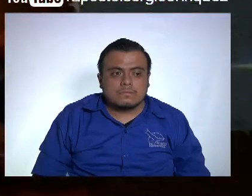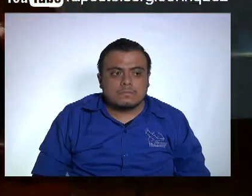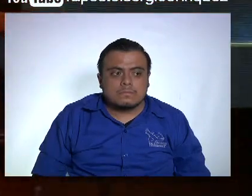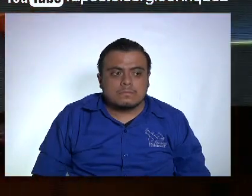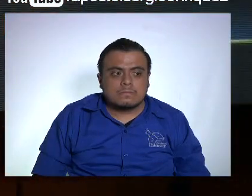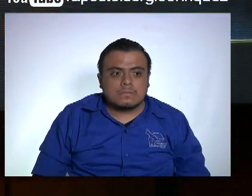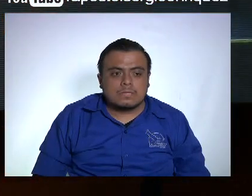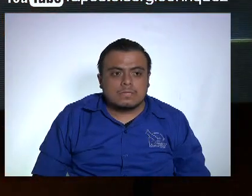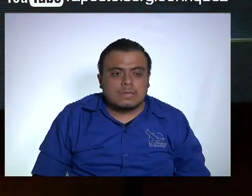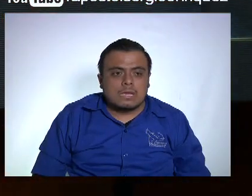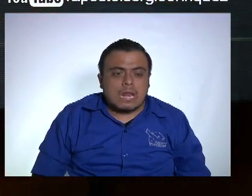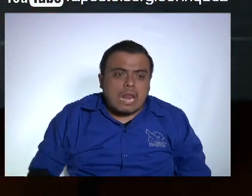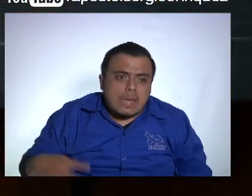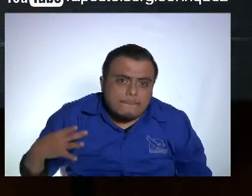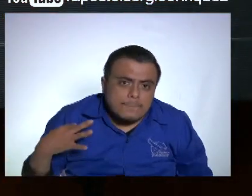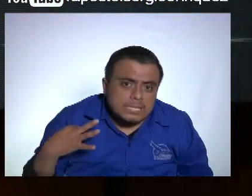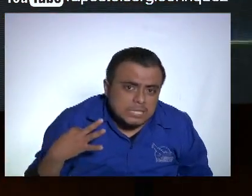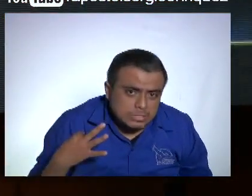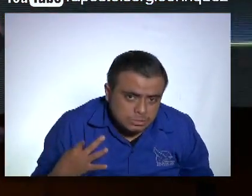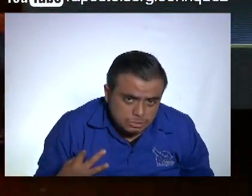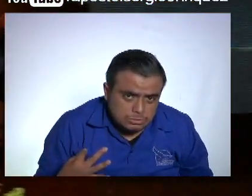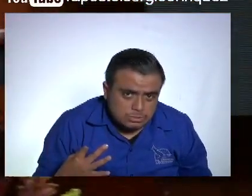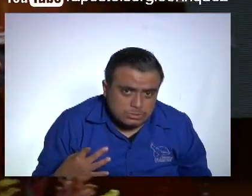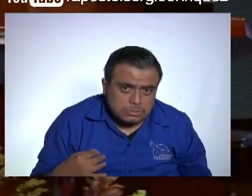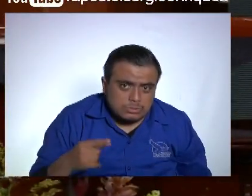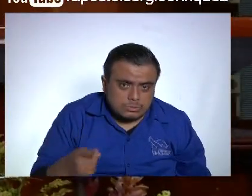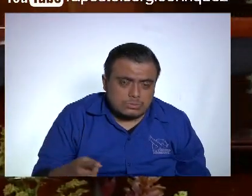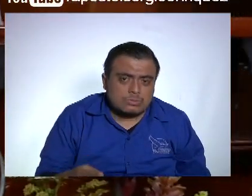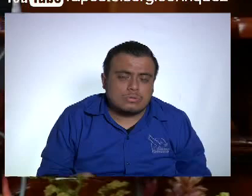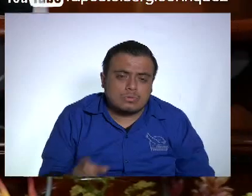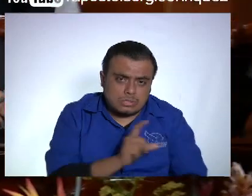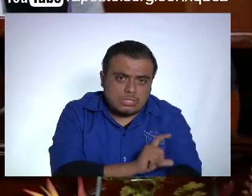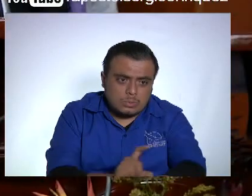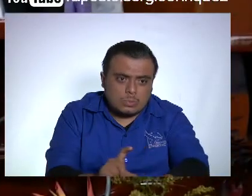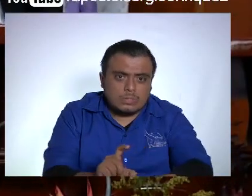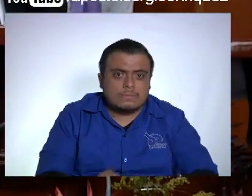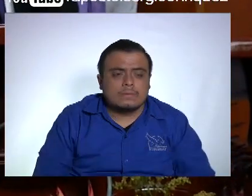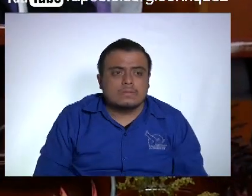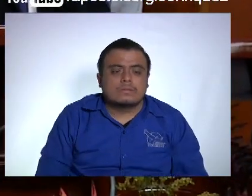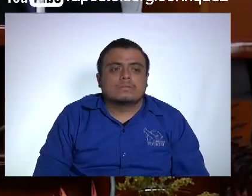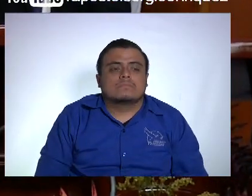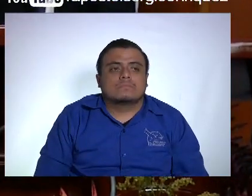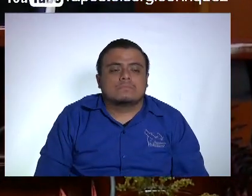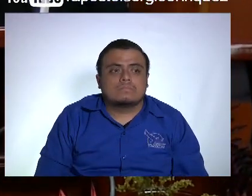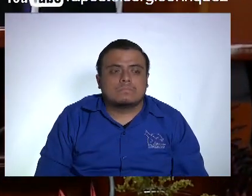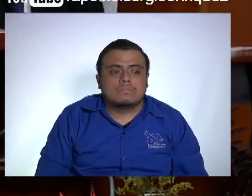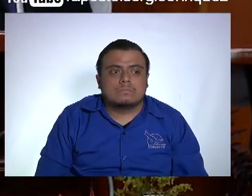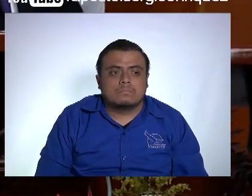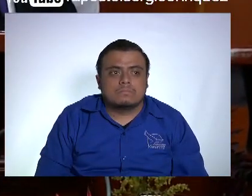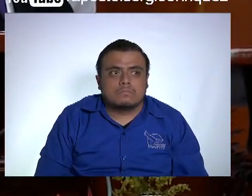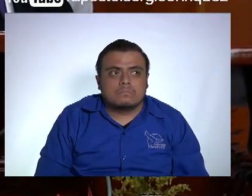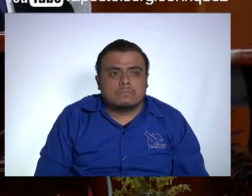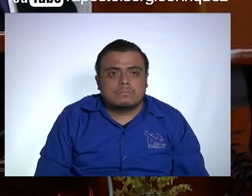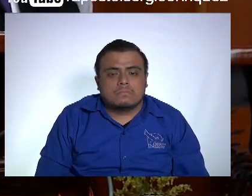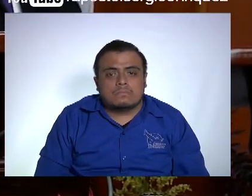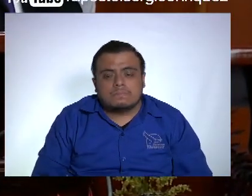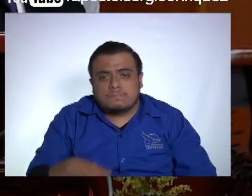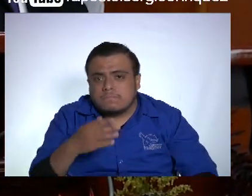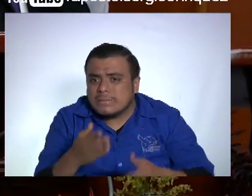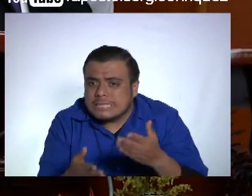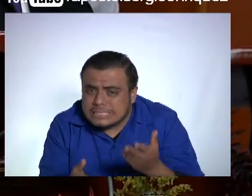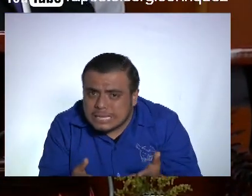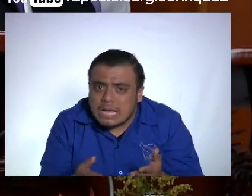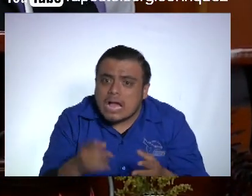abierta la invitación, pero quiero hacer un último llamado. Para aquellas personas que se sintieron identificadas con este